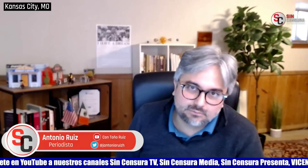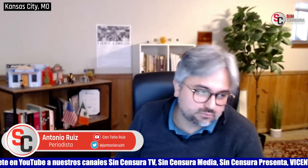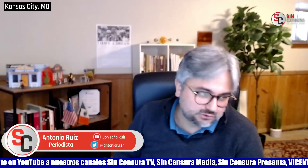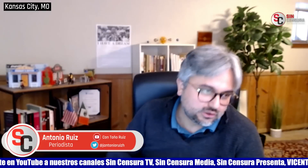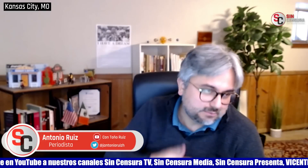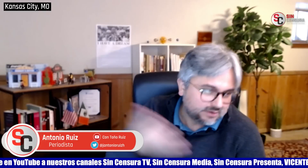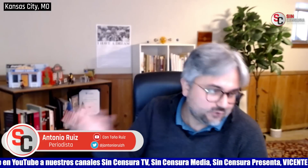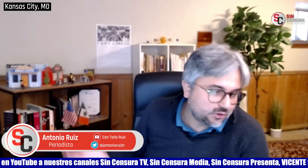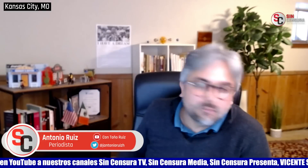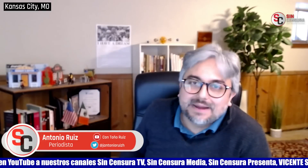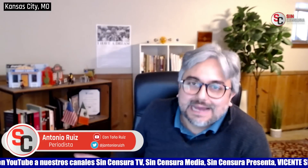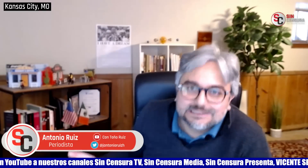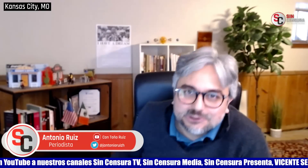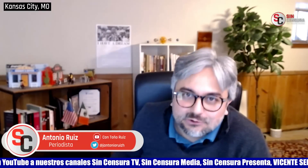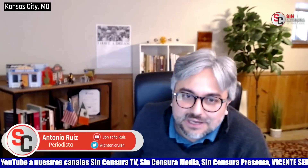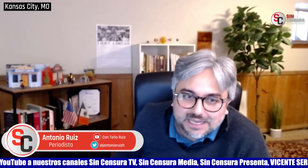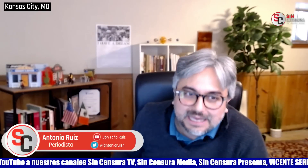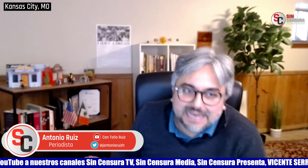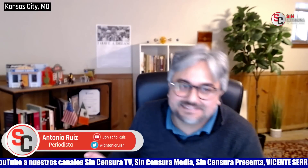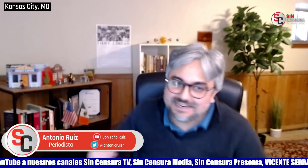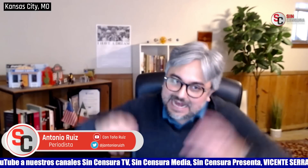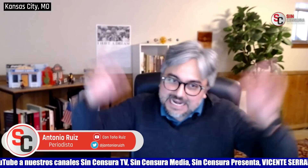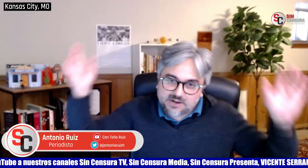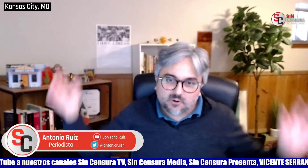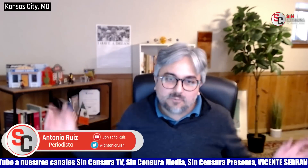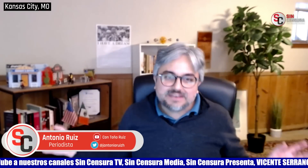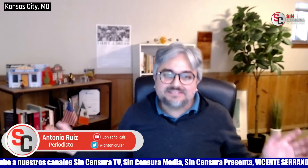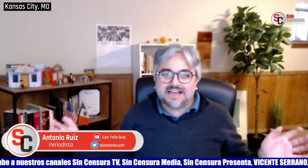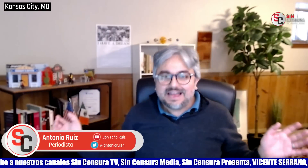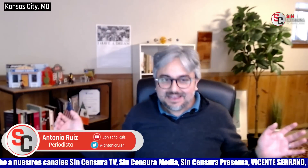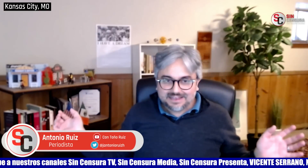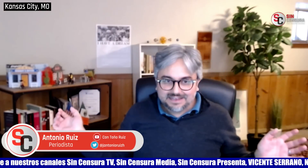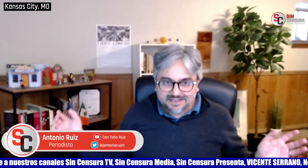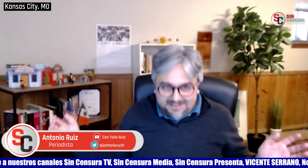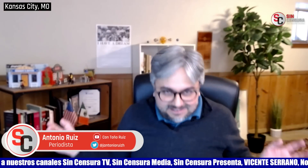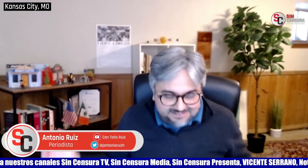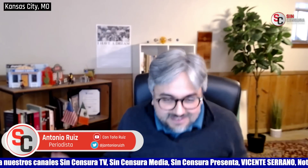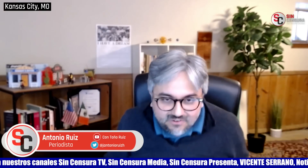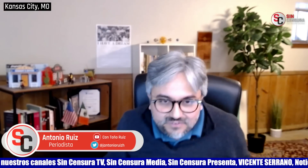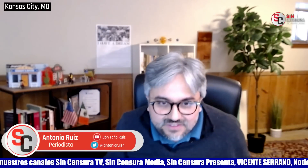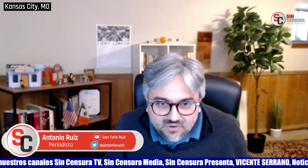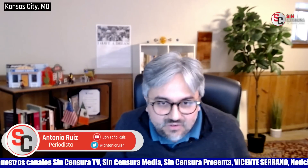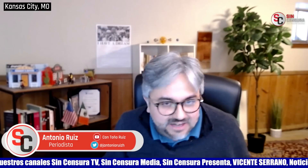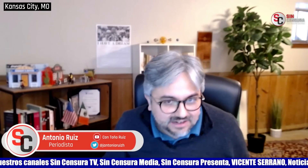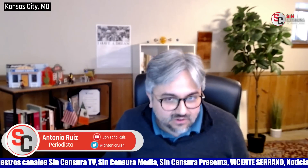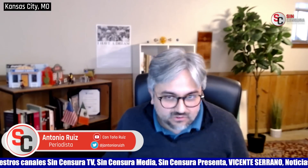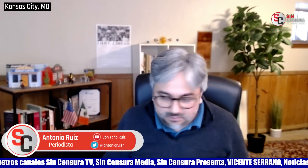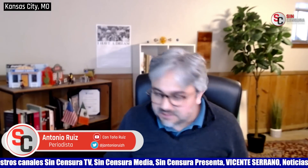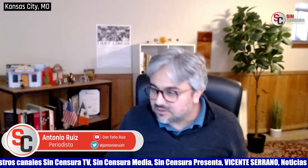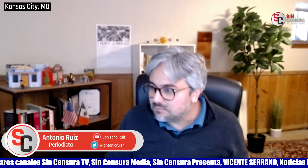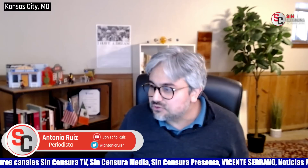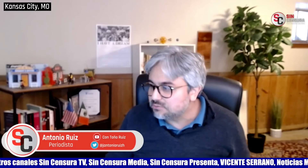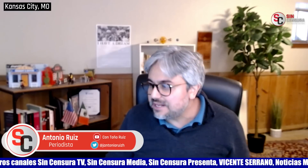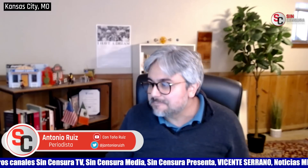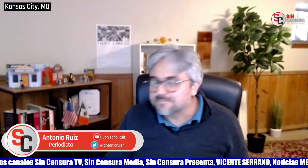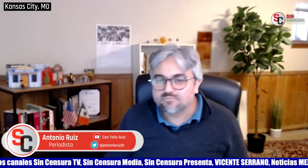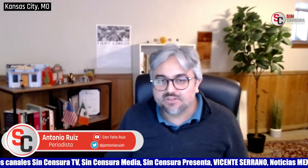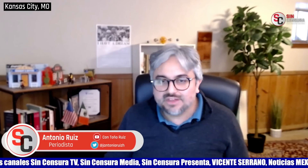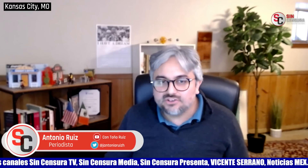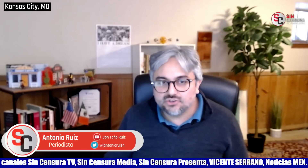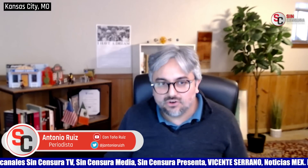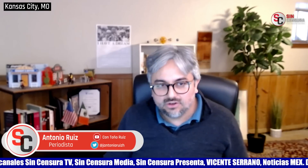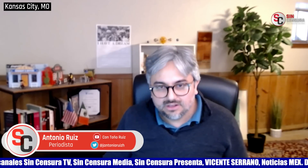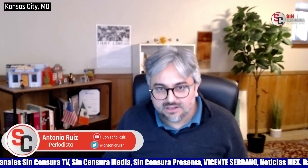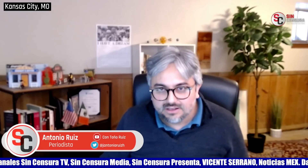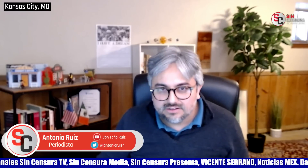Vargas, por supuesto que me refiero a Don Vargas Llosa, es el gran economista y sigue contando con el reconocimiento de muchos. Mire,